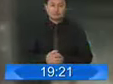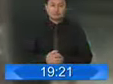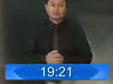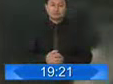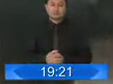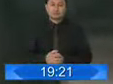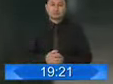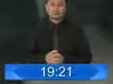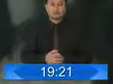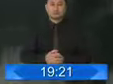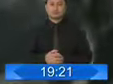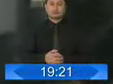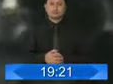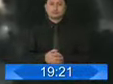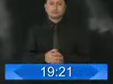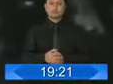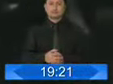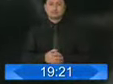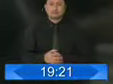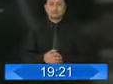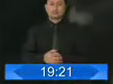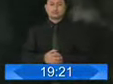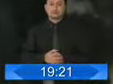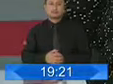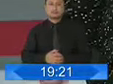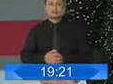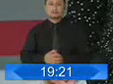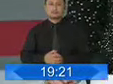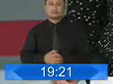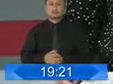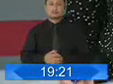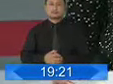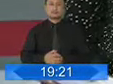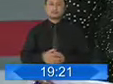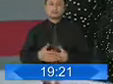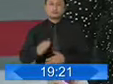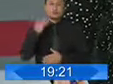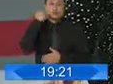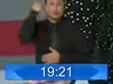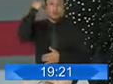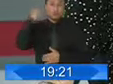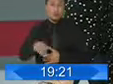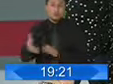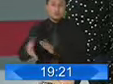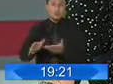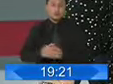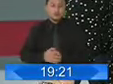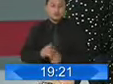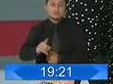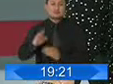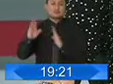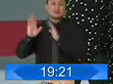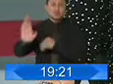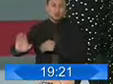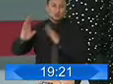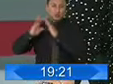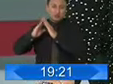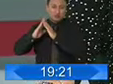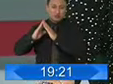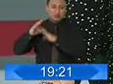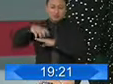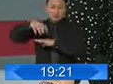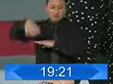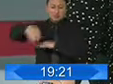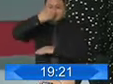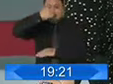informó Marcela Constante. Un adulto mayor fue asesinado en la casa donde habitaba en la provincia de